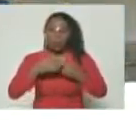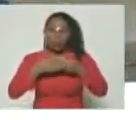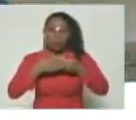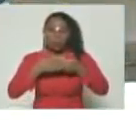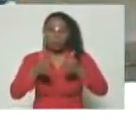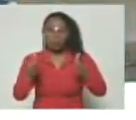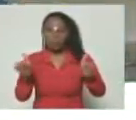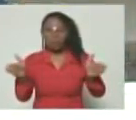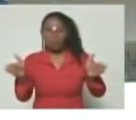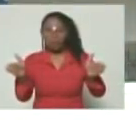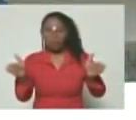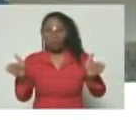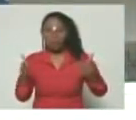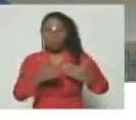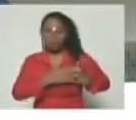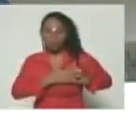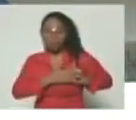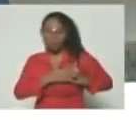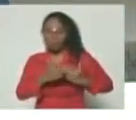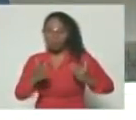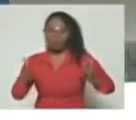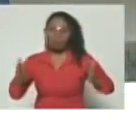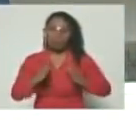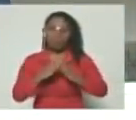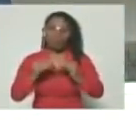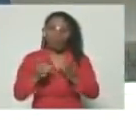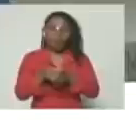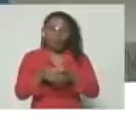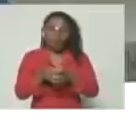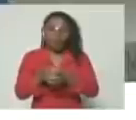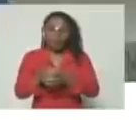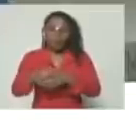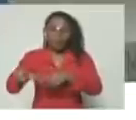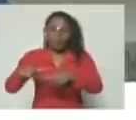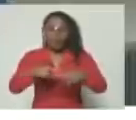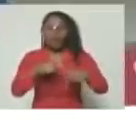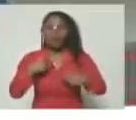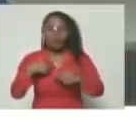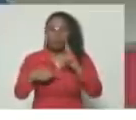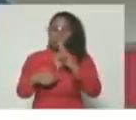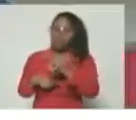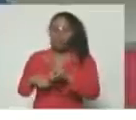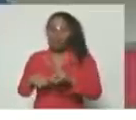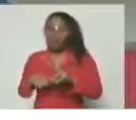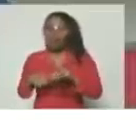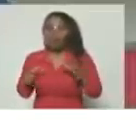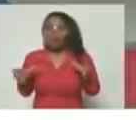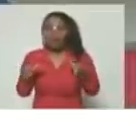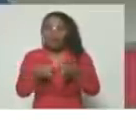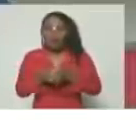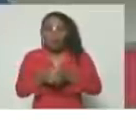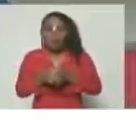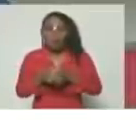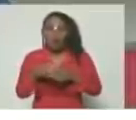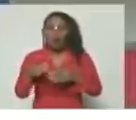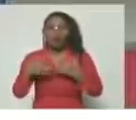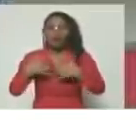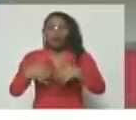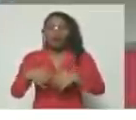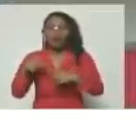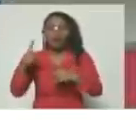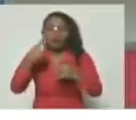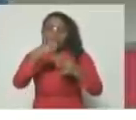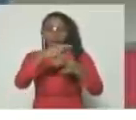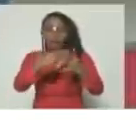a disposición de todos los sectores. He visto que se han reunido con Fedeindustria, con Comercio,